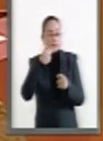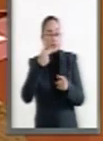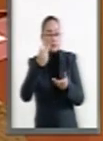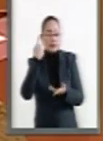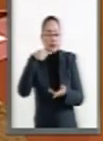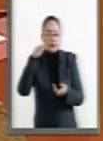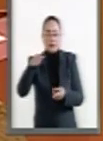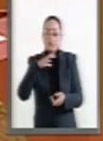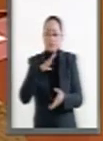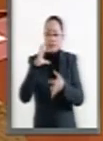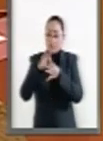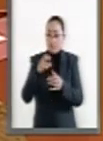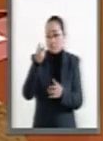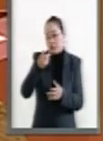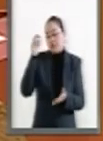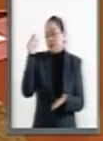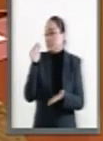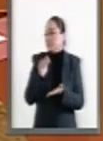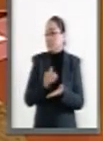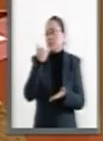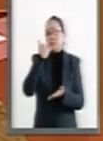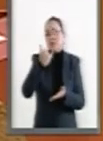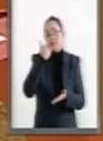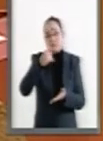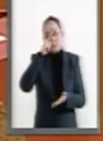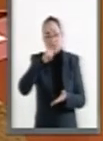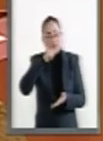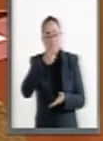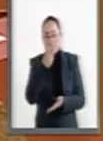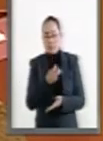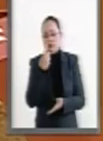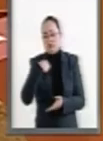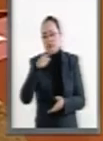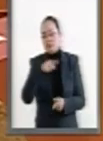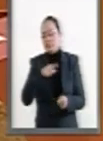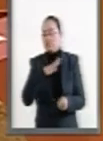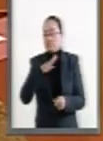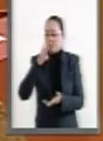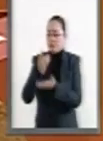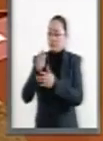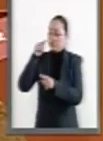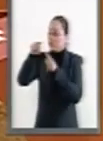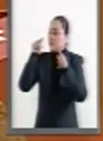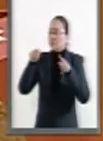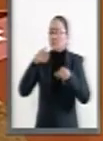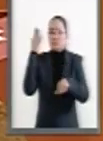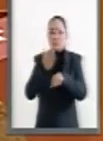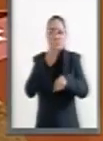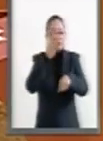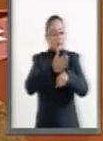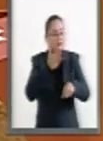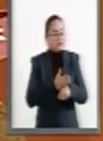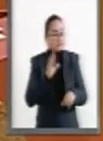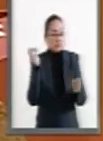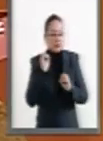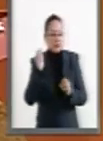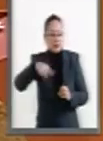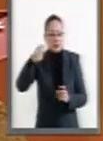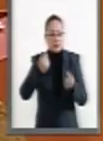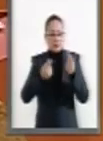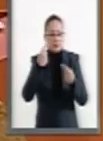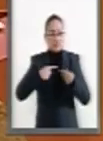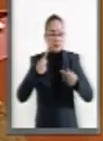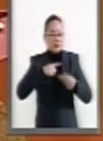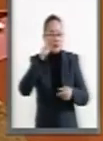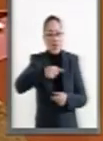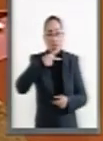inhibir la comisión de este delito, y no se pretende simple y sencillamente castigar a las personas que por ignorancia utilicen